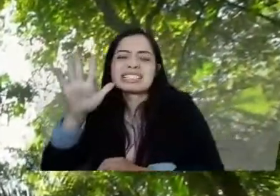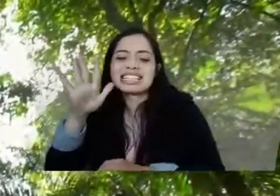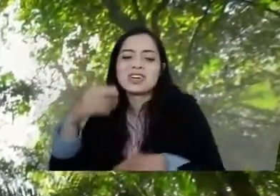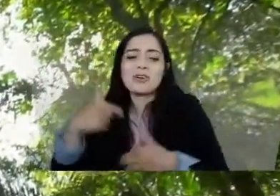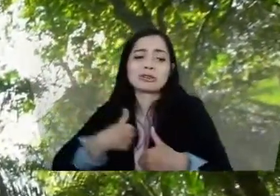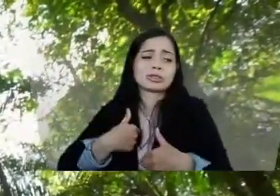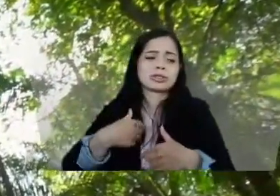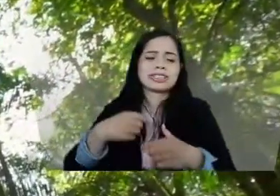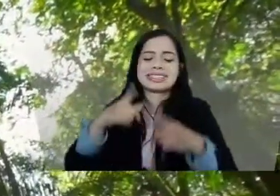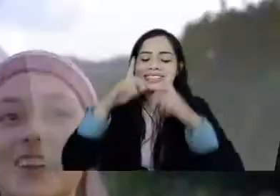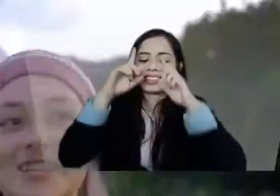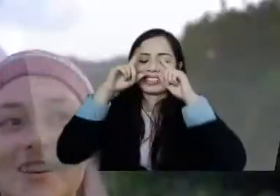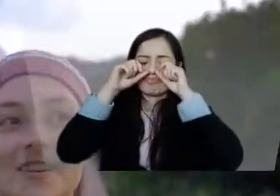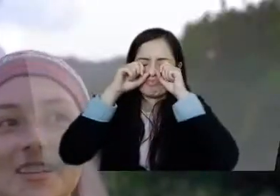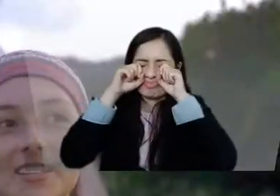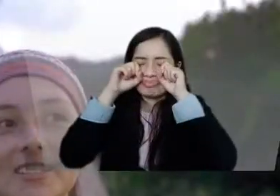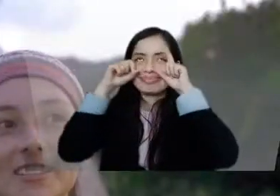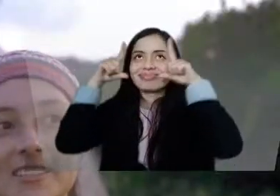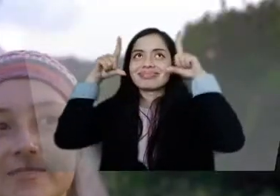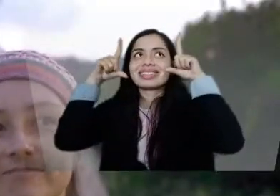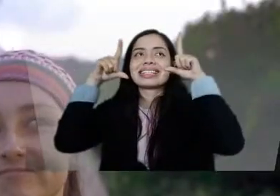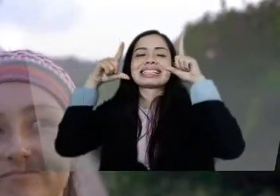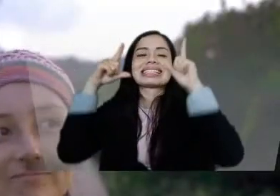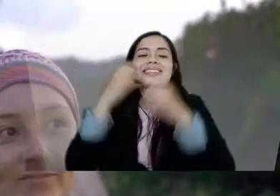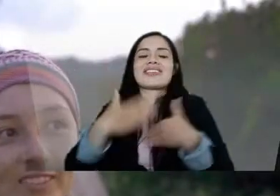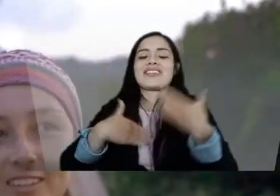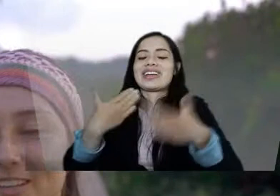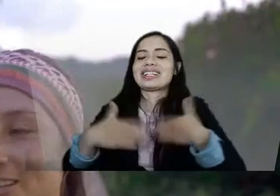me gusta. Las aves